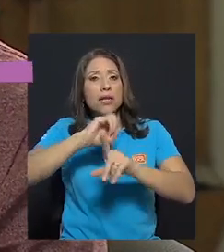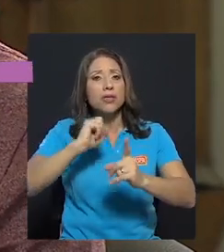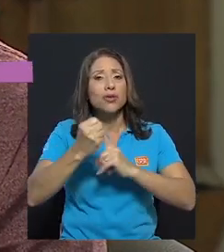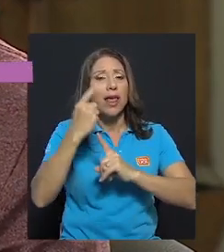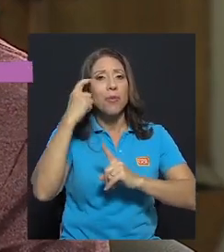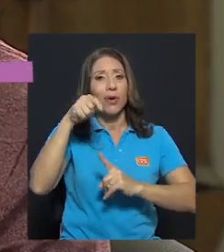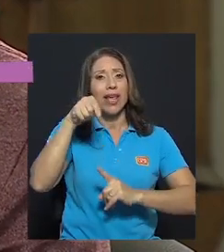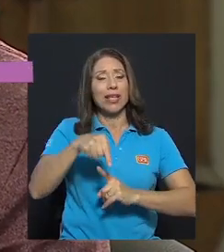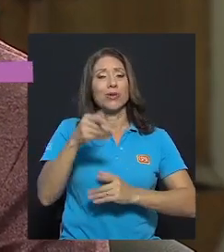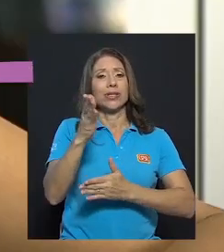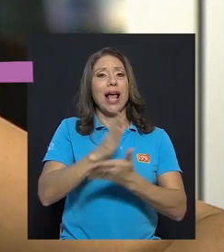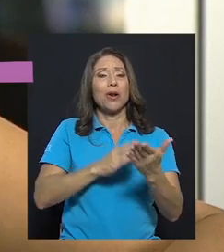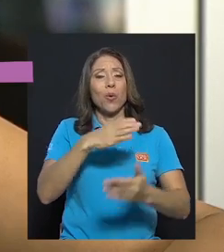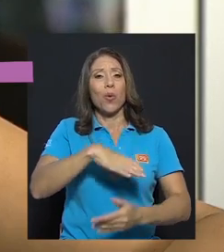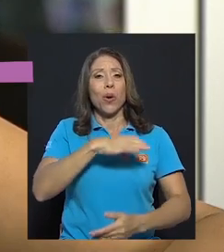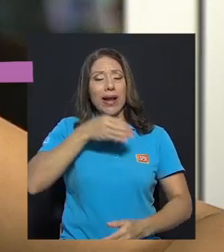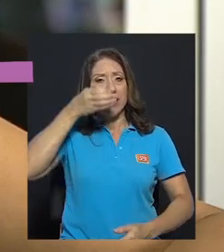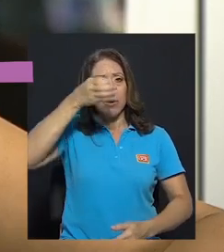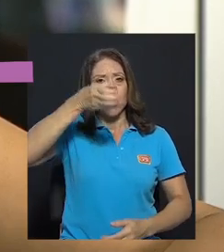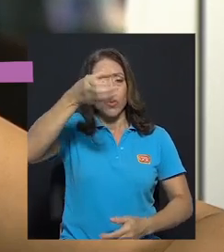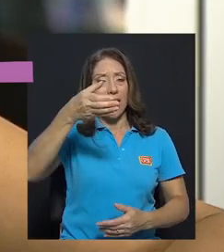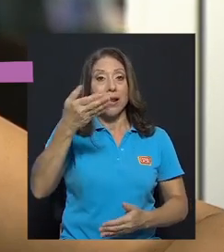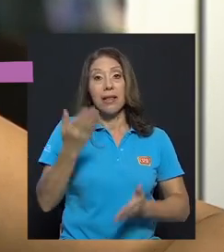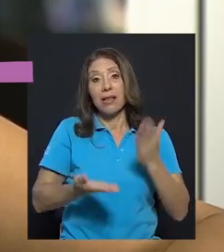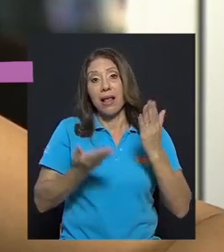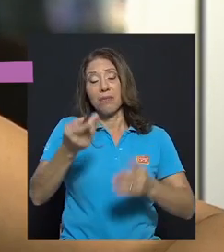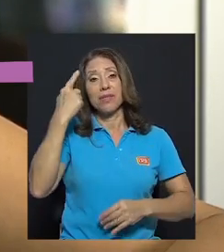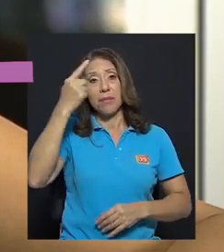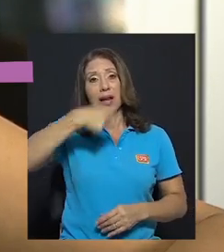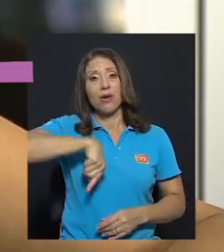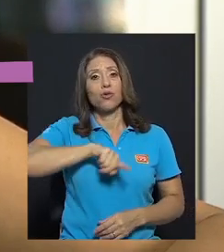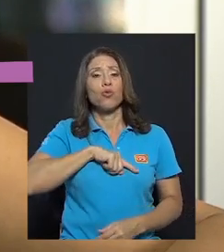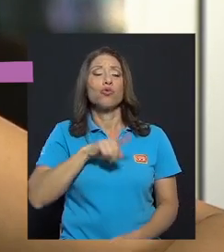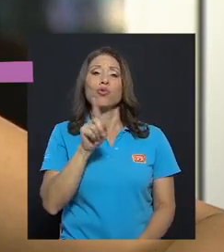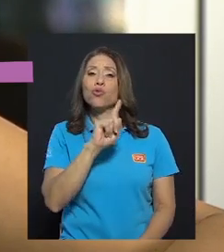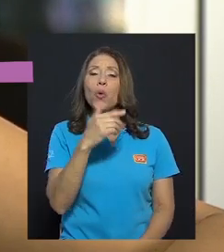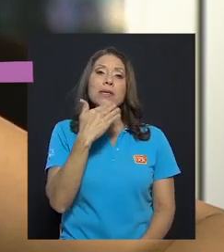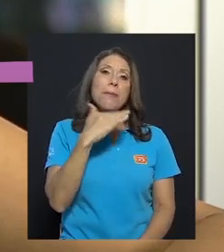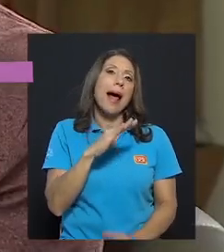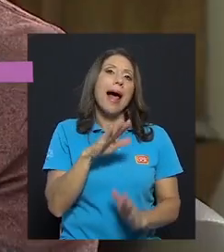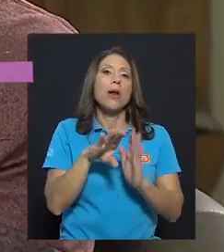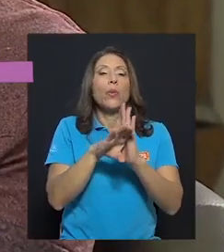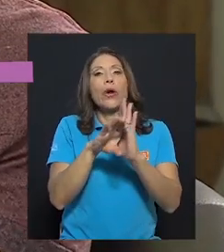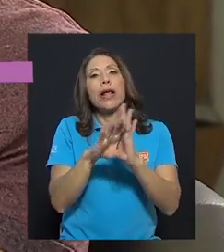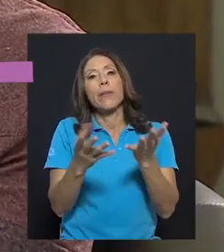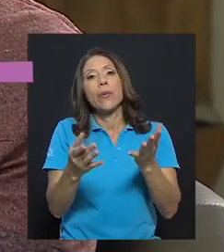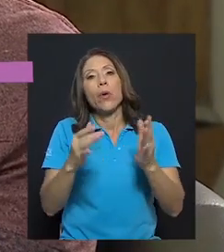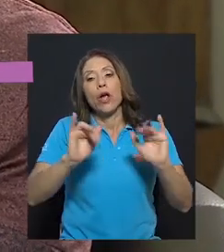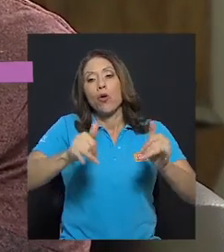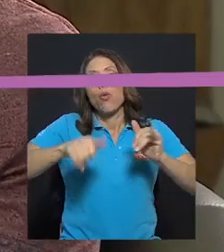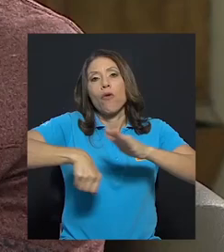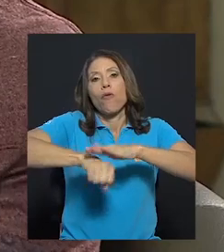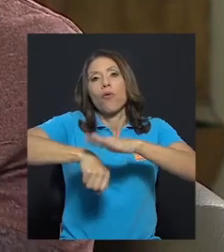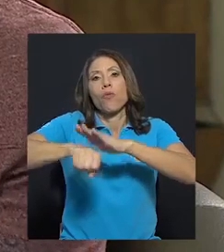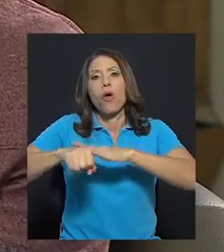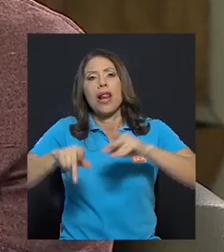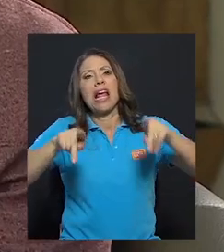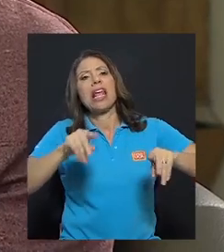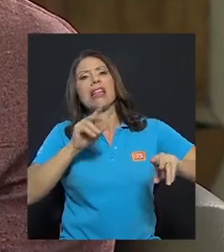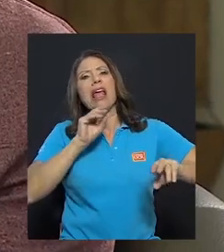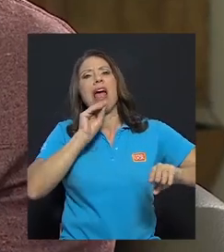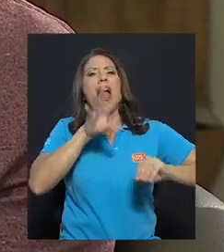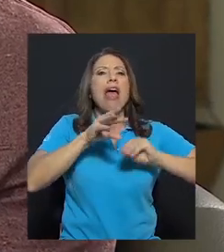eso es algo cultural. Tal vez para nosotros no es malo que en un partido de fútbol se griten